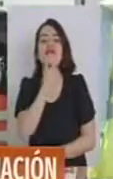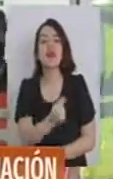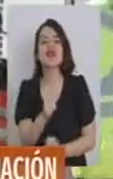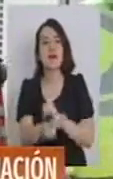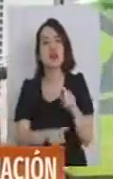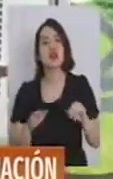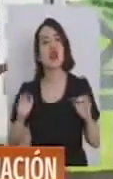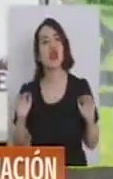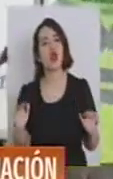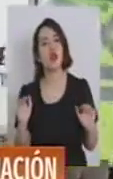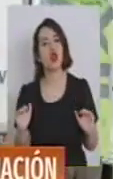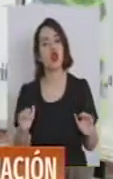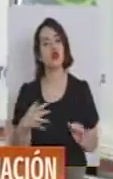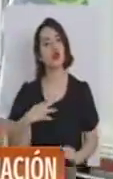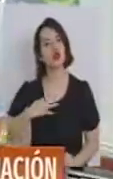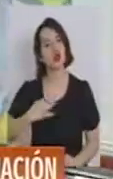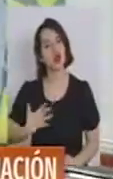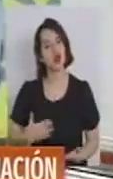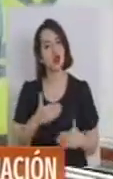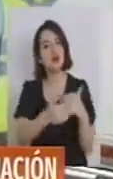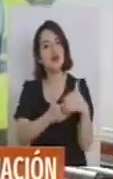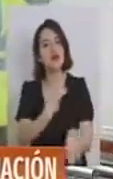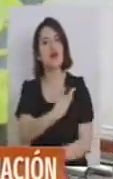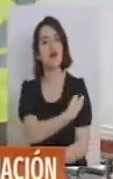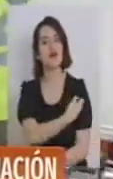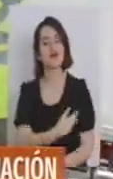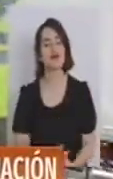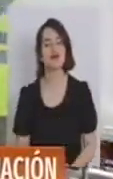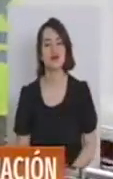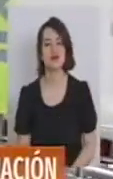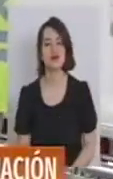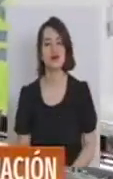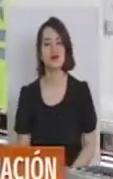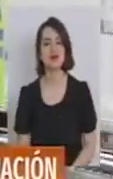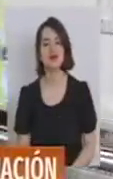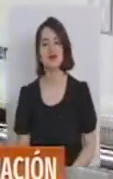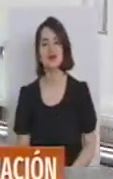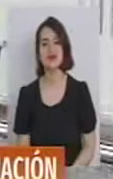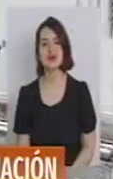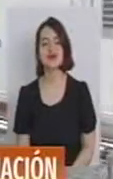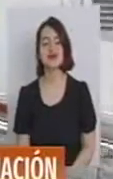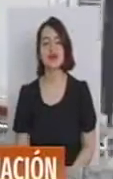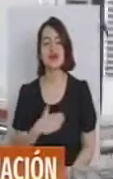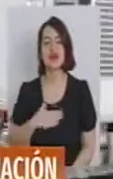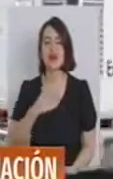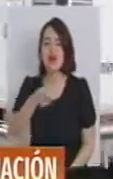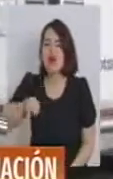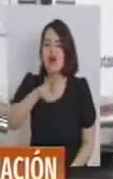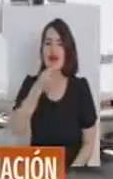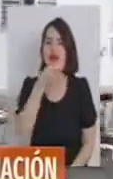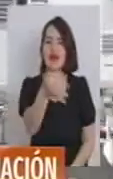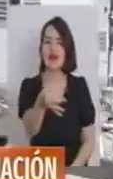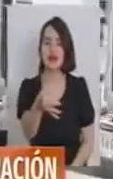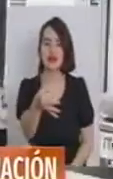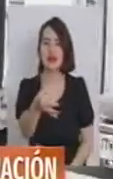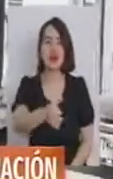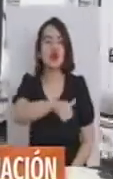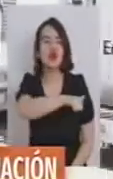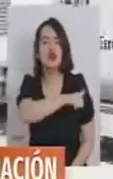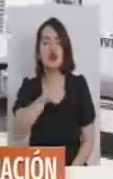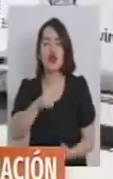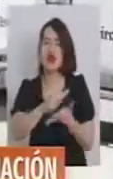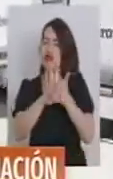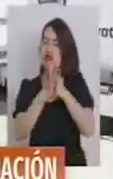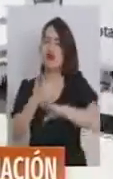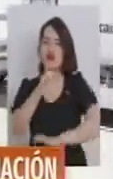la ciudadanía en este proceso de vacunación. Quiero reiterar que todas las